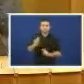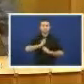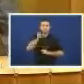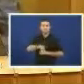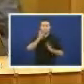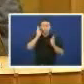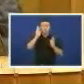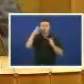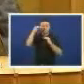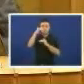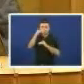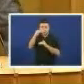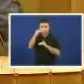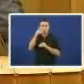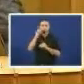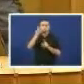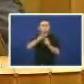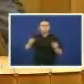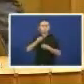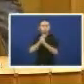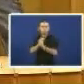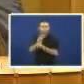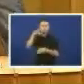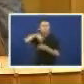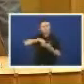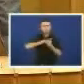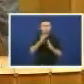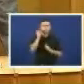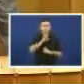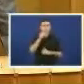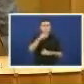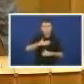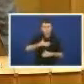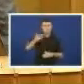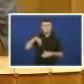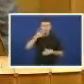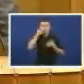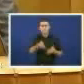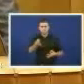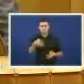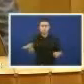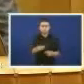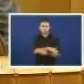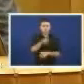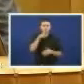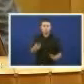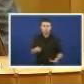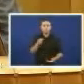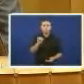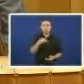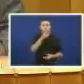galegos xe unha realidade dentro do sistema galego de benestar neste momento levamos realizadas 46